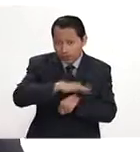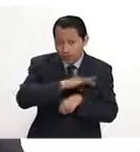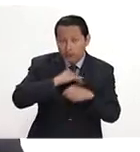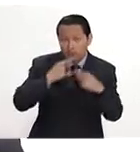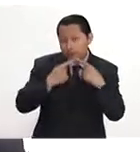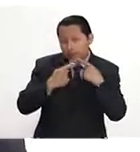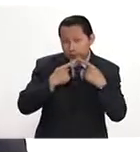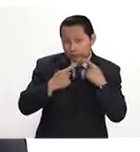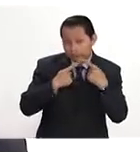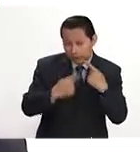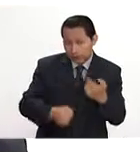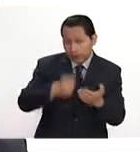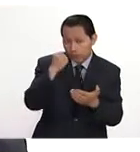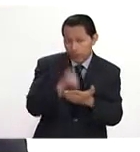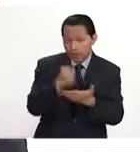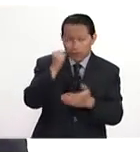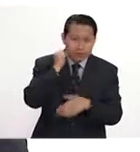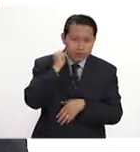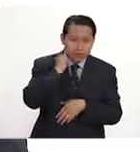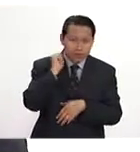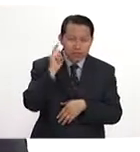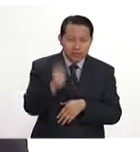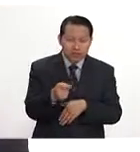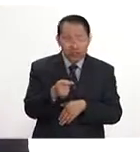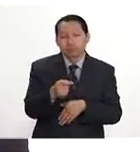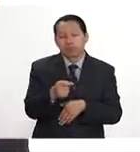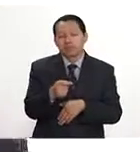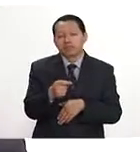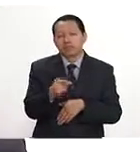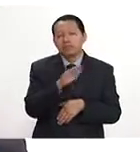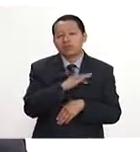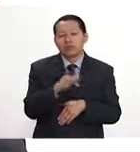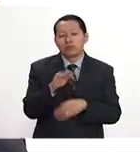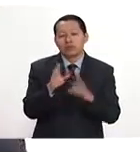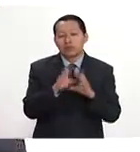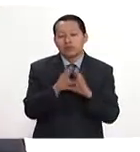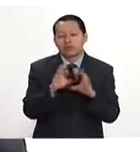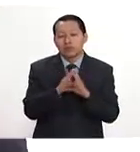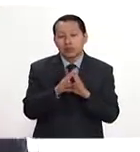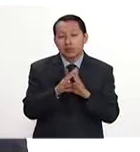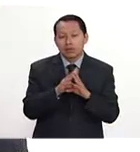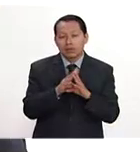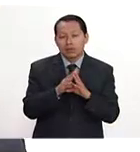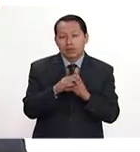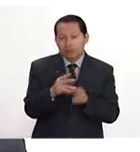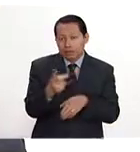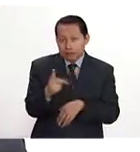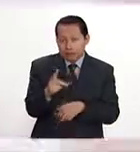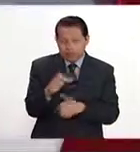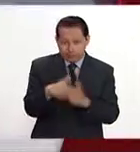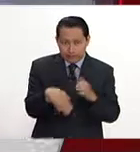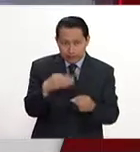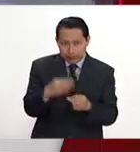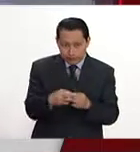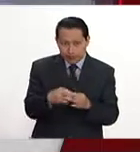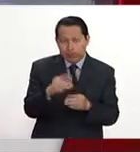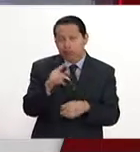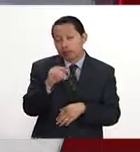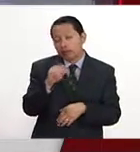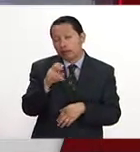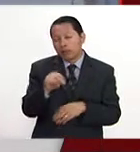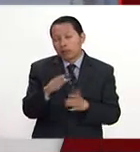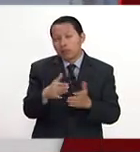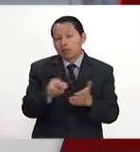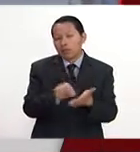se apruebe en su Congreso, llevan al hecho de que si terminamos la negociación en diciembre, el tratado se va a